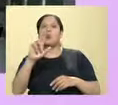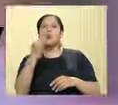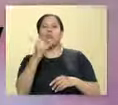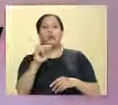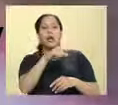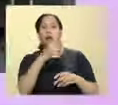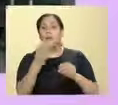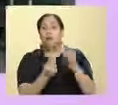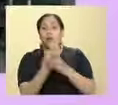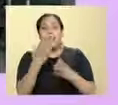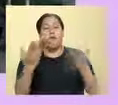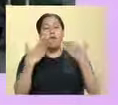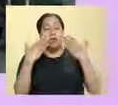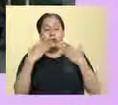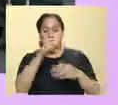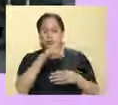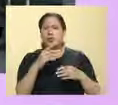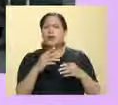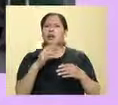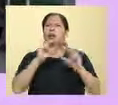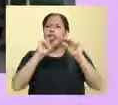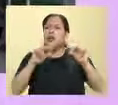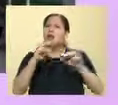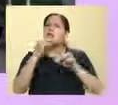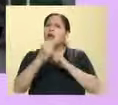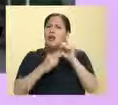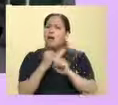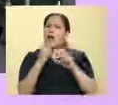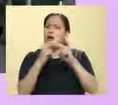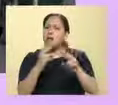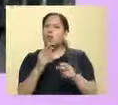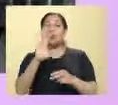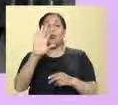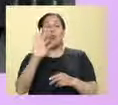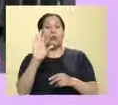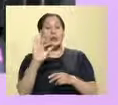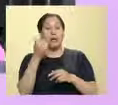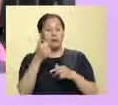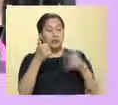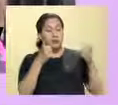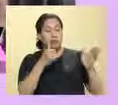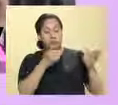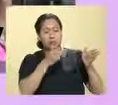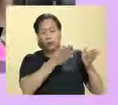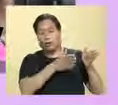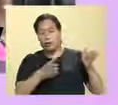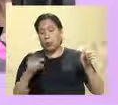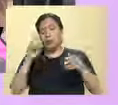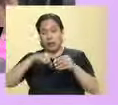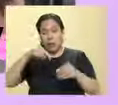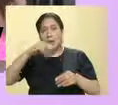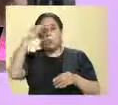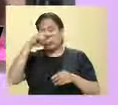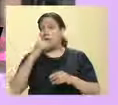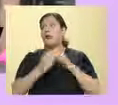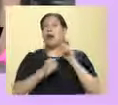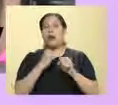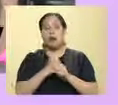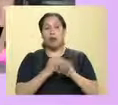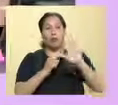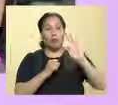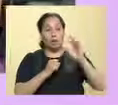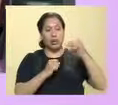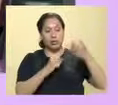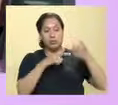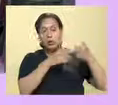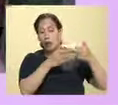Muy fresco. ¿Y cuántos años lleva Nevería Roxy? Desde el 46 aquí en México. Wow, ya, bastantes desde años. Desde el 46 aquí